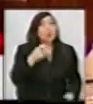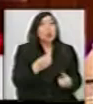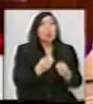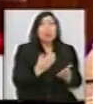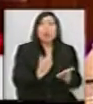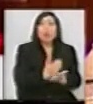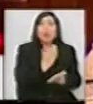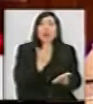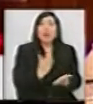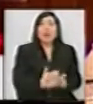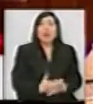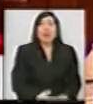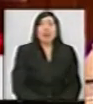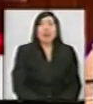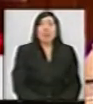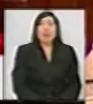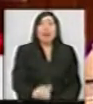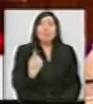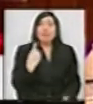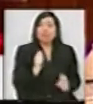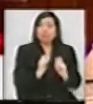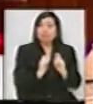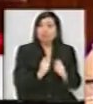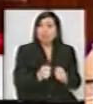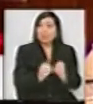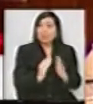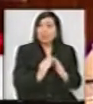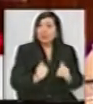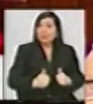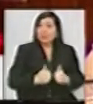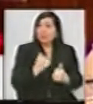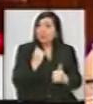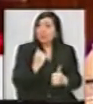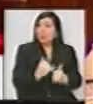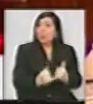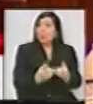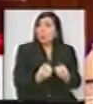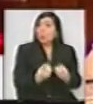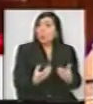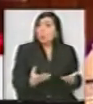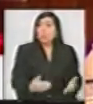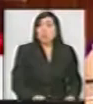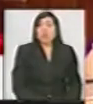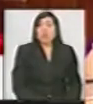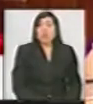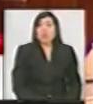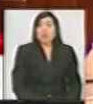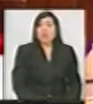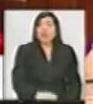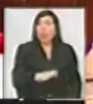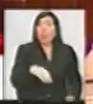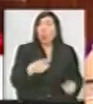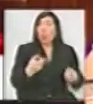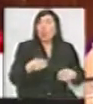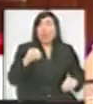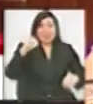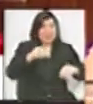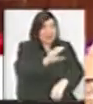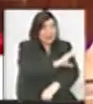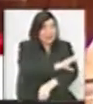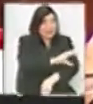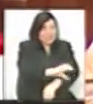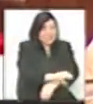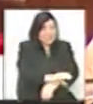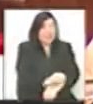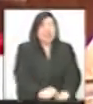muchos problemas para la entrega de vivienda final a muchos de los damnificados del niño costero que ha